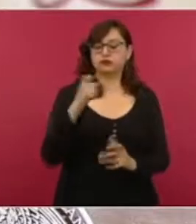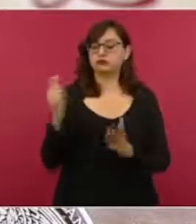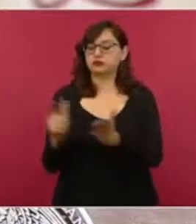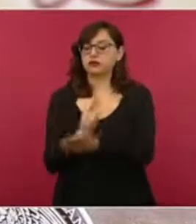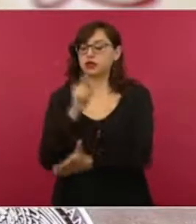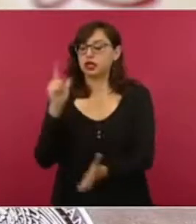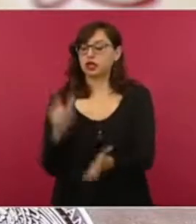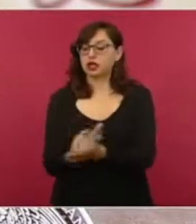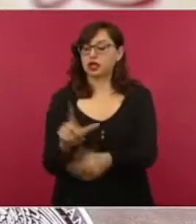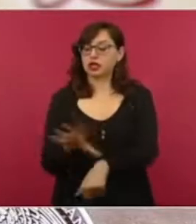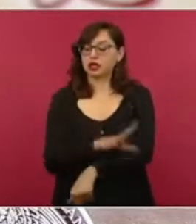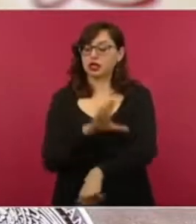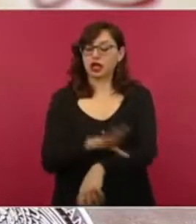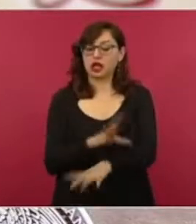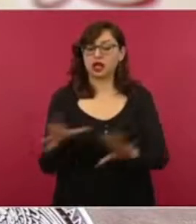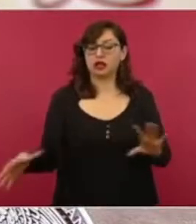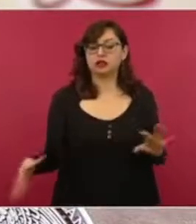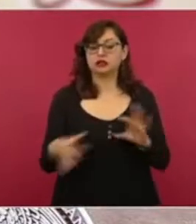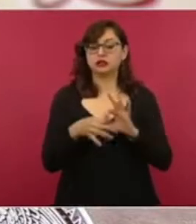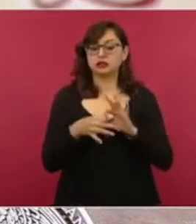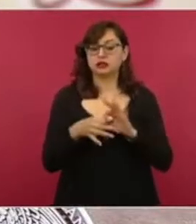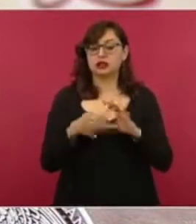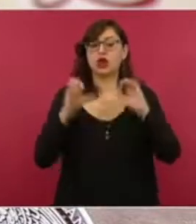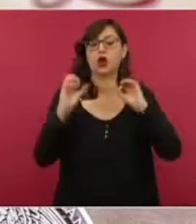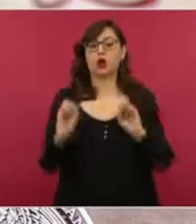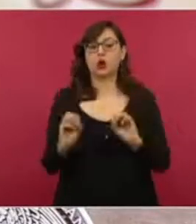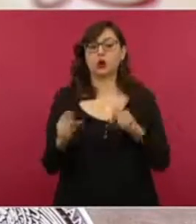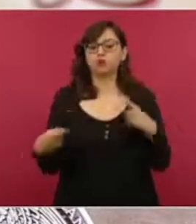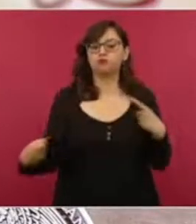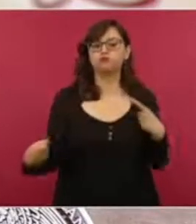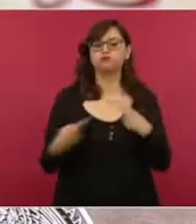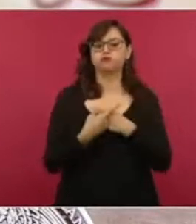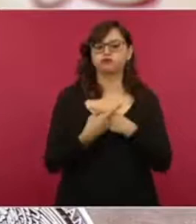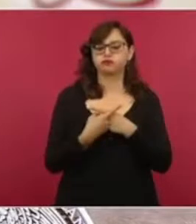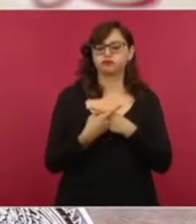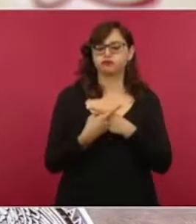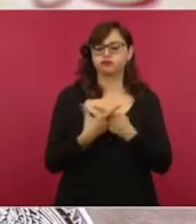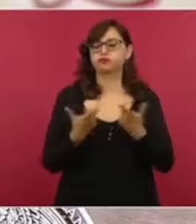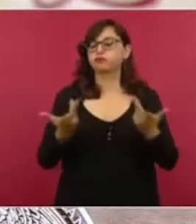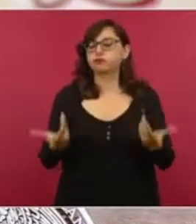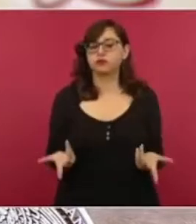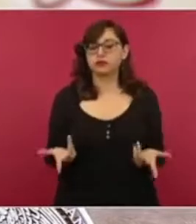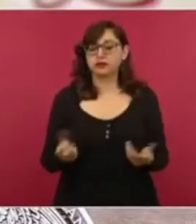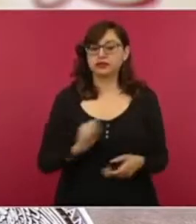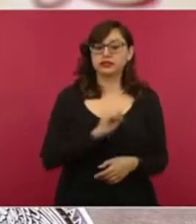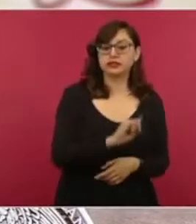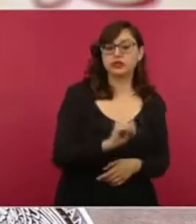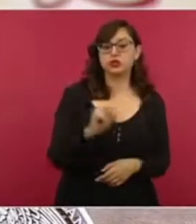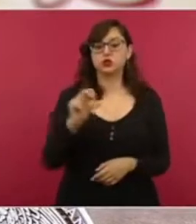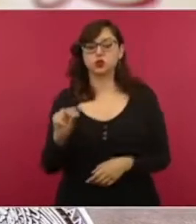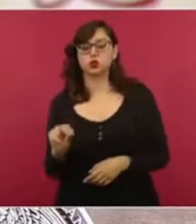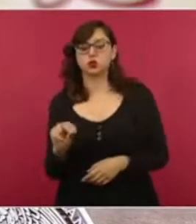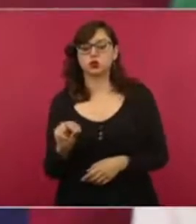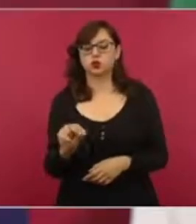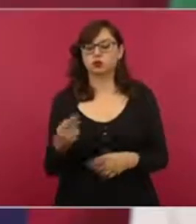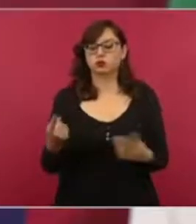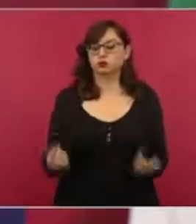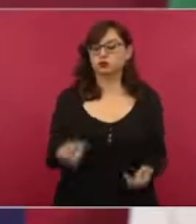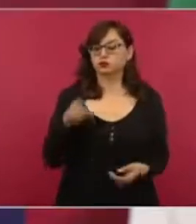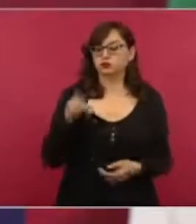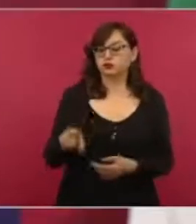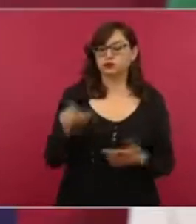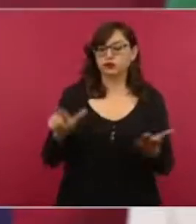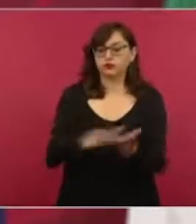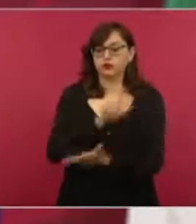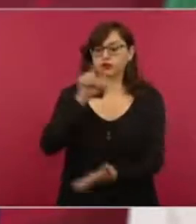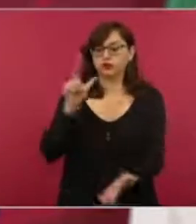la ley eléctrica que establece que debe